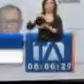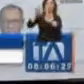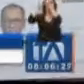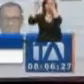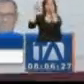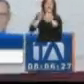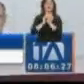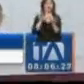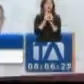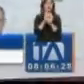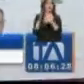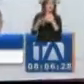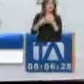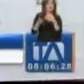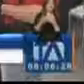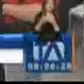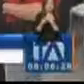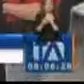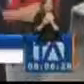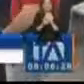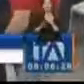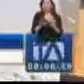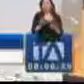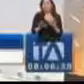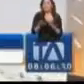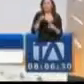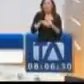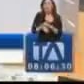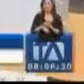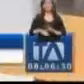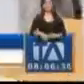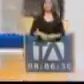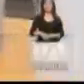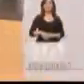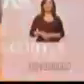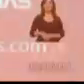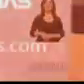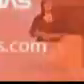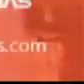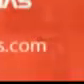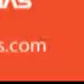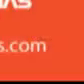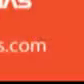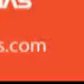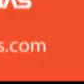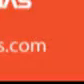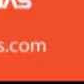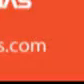Geográfico guarda papeletas de contingencia. En Quito, María Gracia Costa, 24 horas.